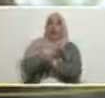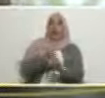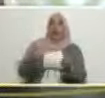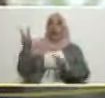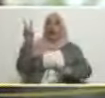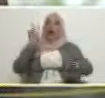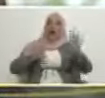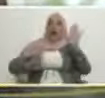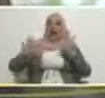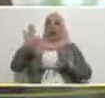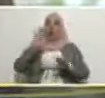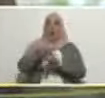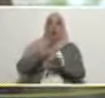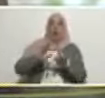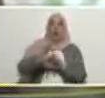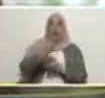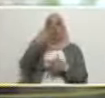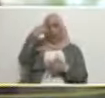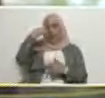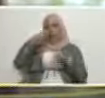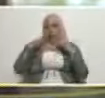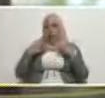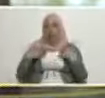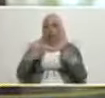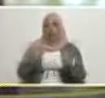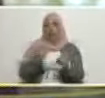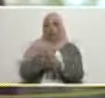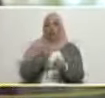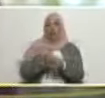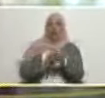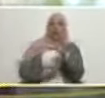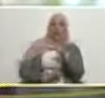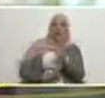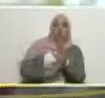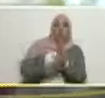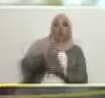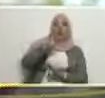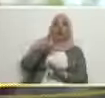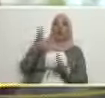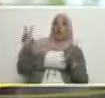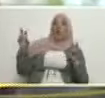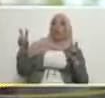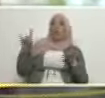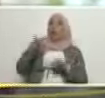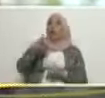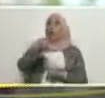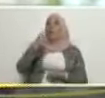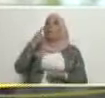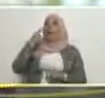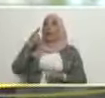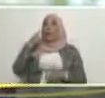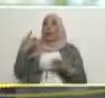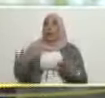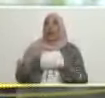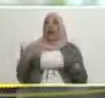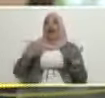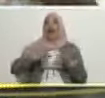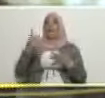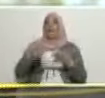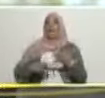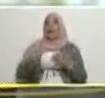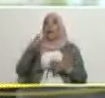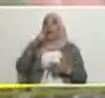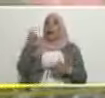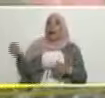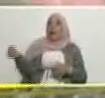diversión, cuidarnos, seguir creciendo. Y algo nuevo que vamos a lanzar el lunes, pendiente del programa el lunes. Porque